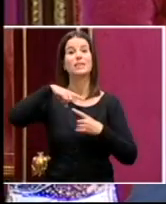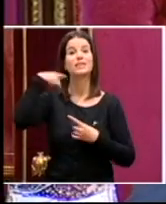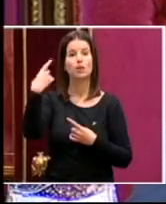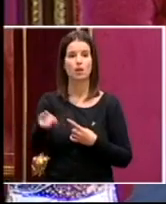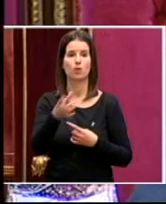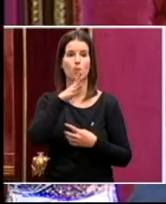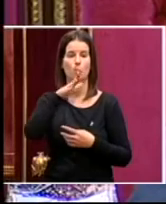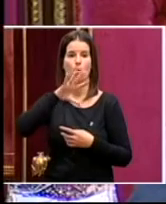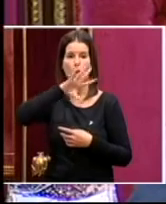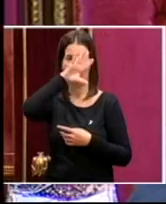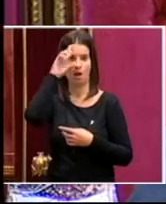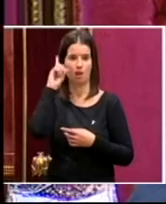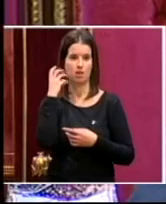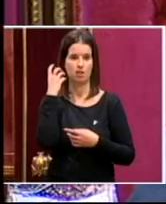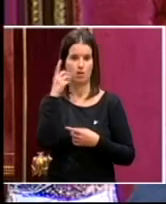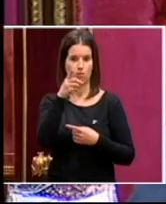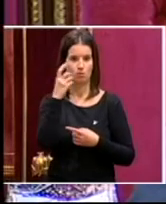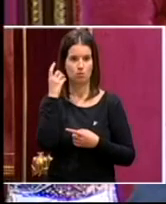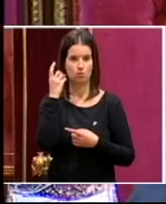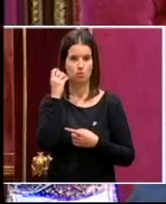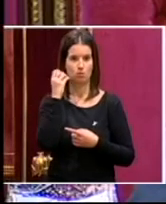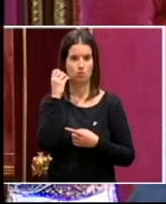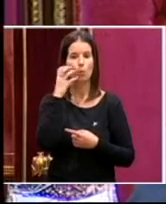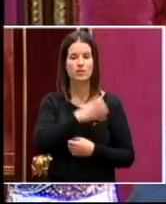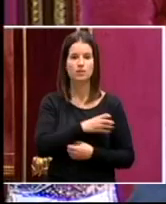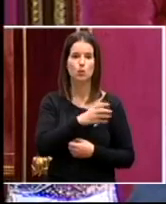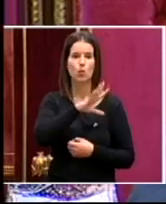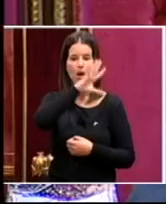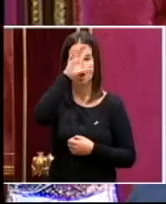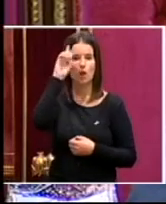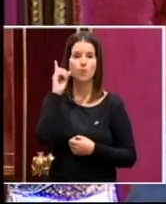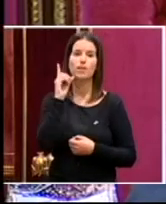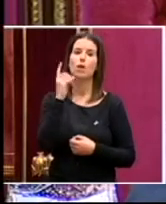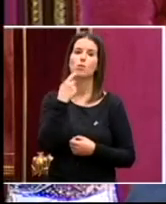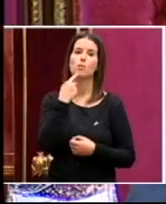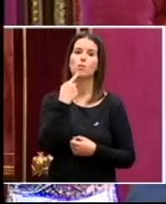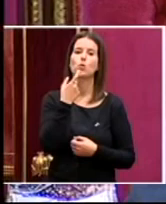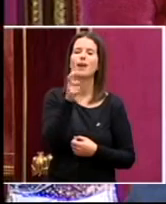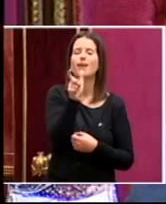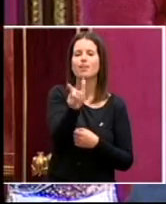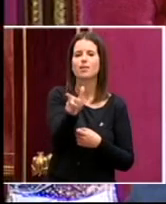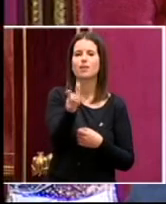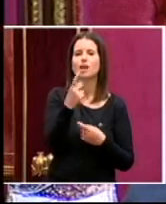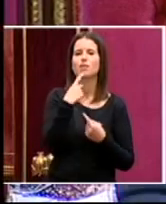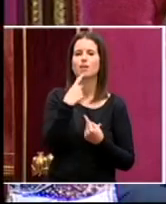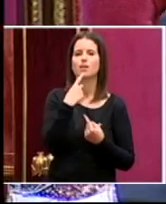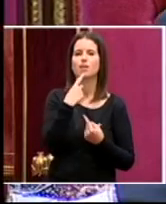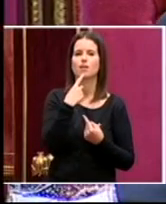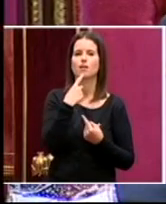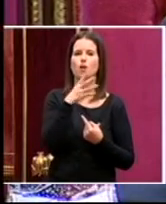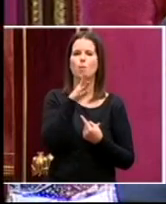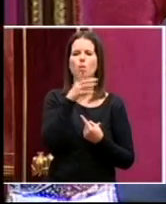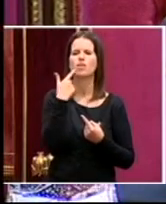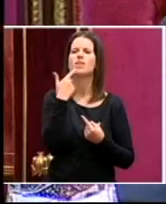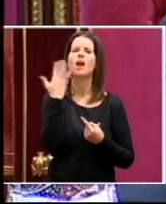señor Puentedura como opción. Se lo ha olvidado como opción en cuanto a la cantidad que usted decía y en cuanto a la... Digo, por lo que decía